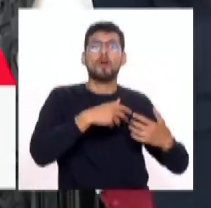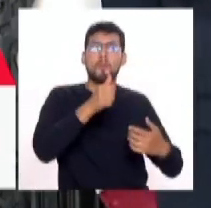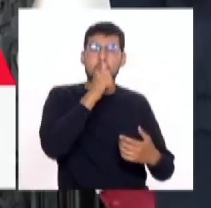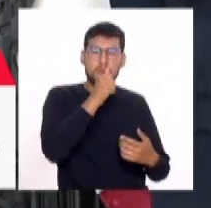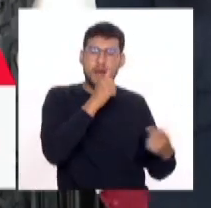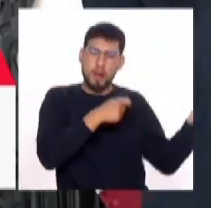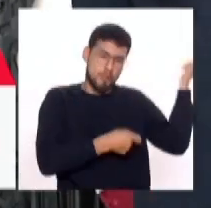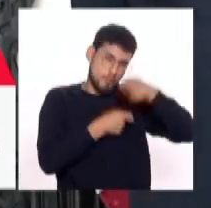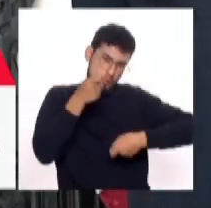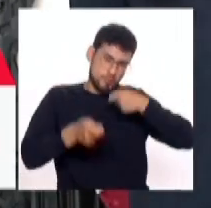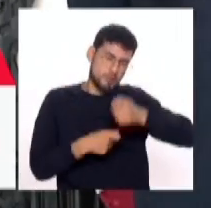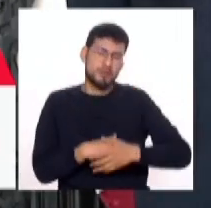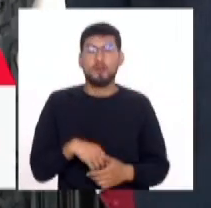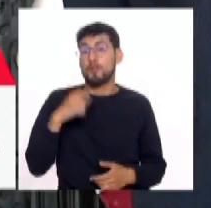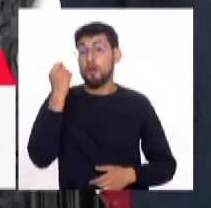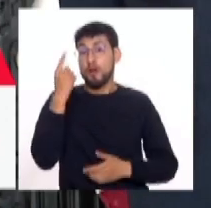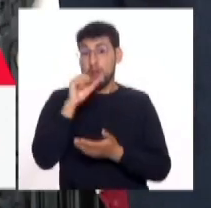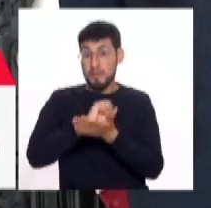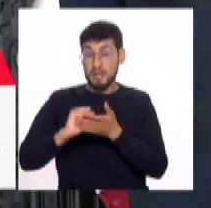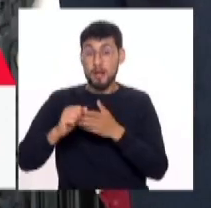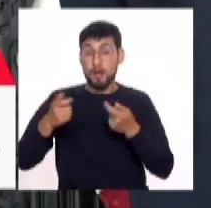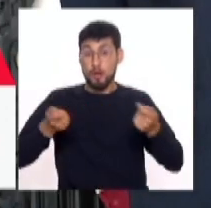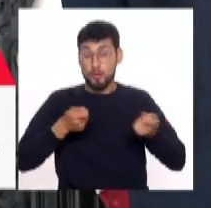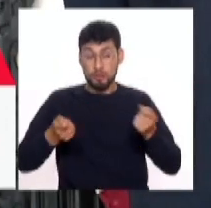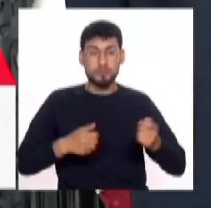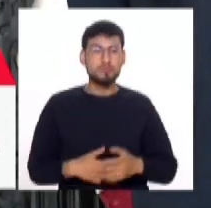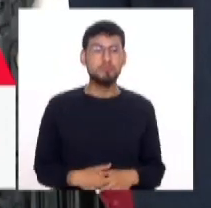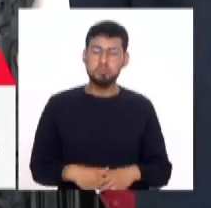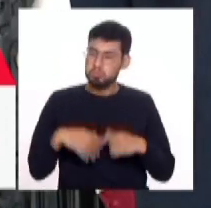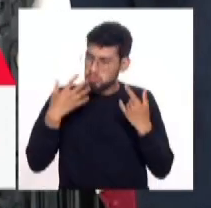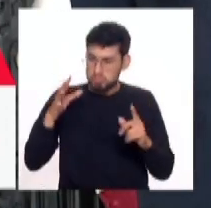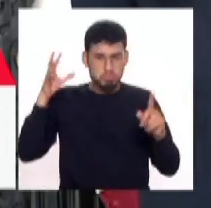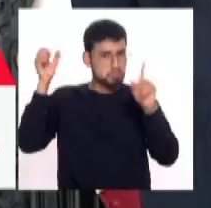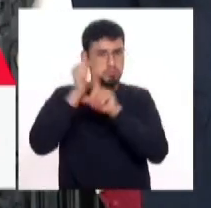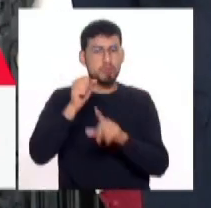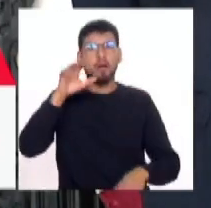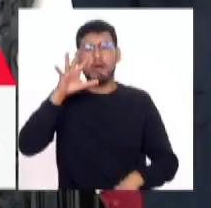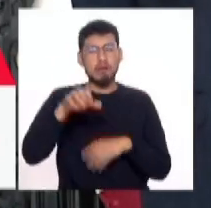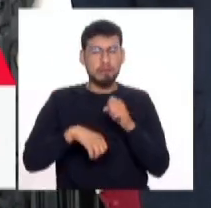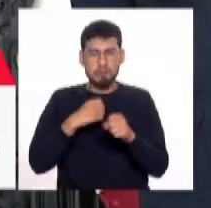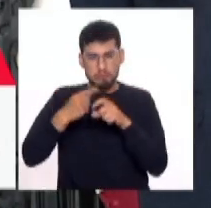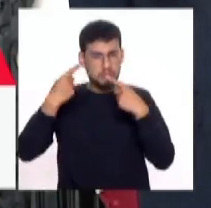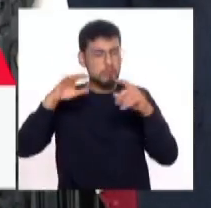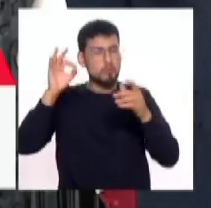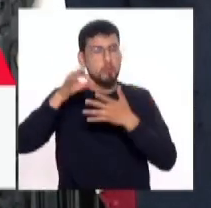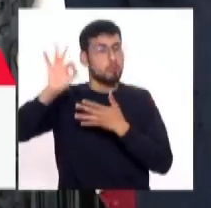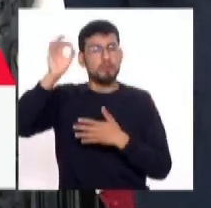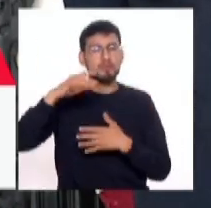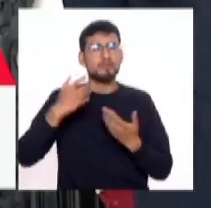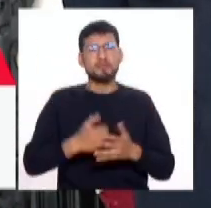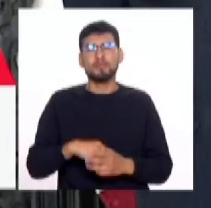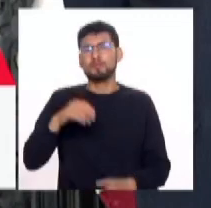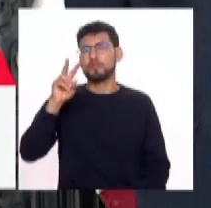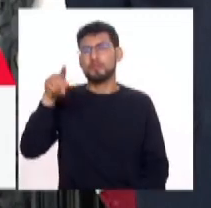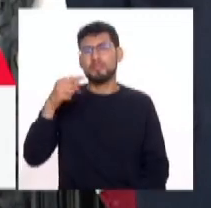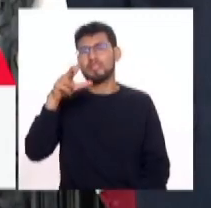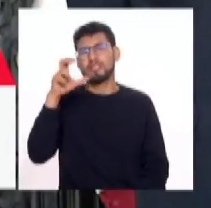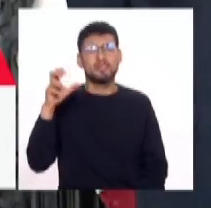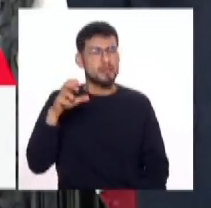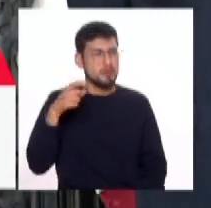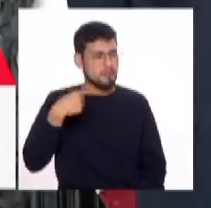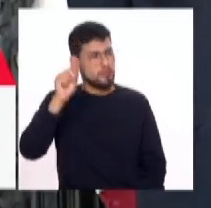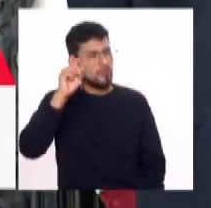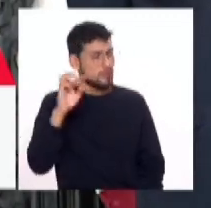estos 11 meses de gobierno, hemos batido el récord de los últimos 5 años, se han asignado más de 2.300 millones